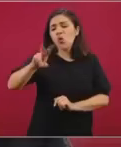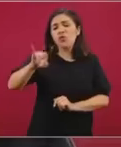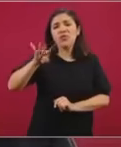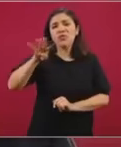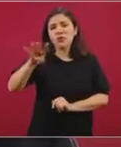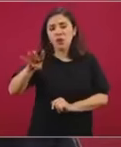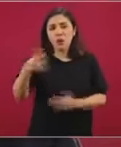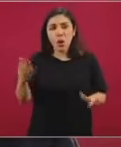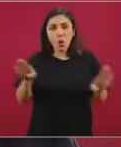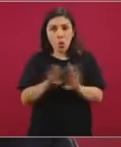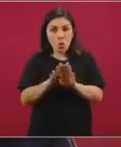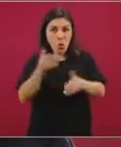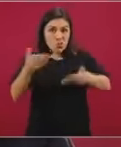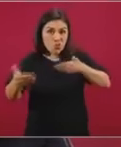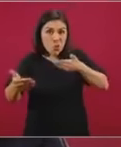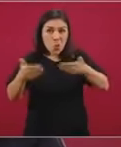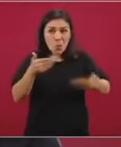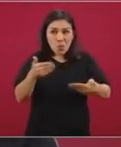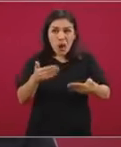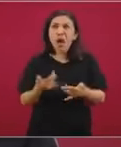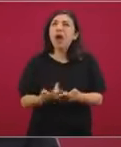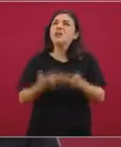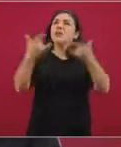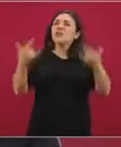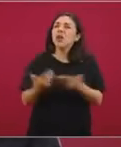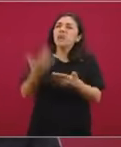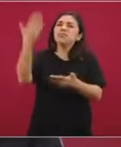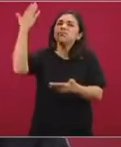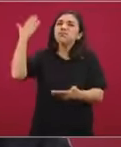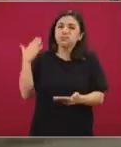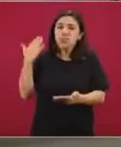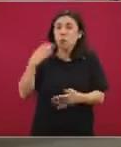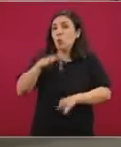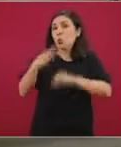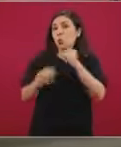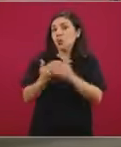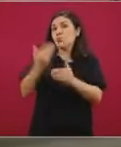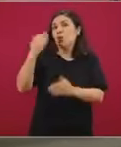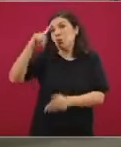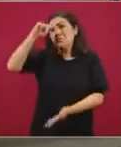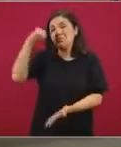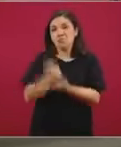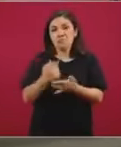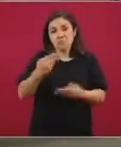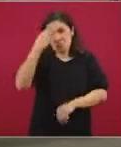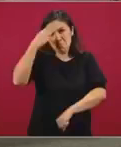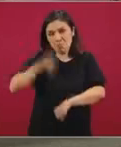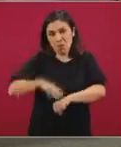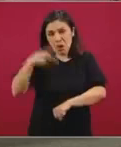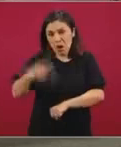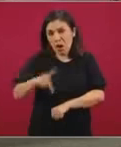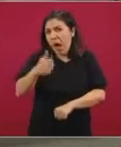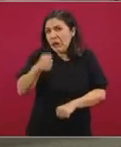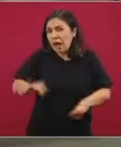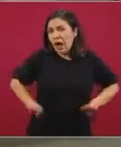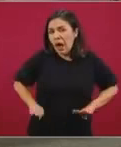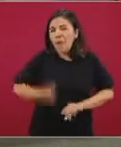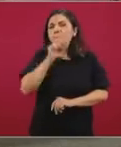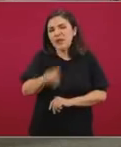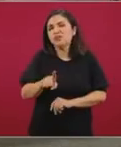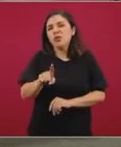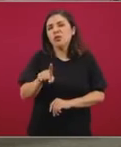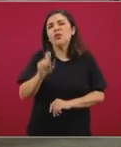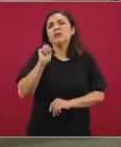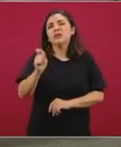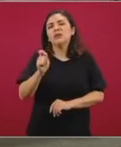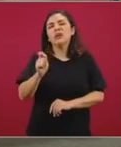la comparación o la referencia histórica más cercana que el mundo tiene de un fenómeno de esta naturaleza es precisamente